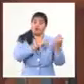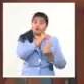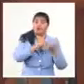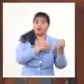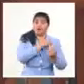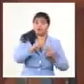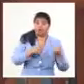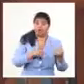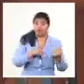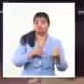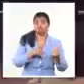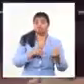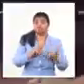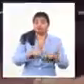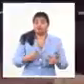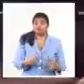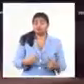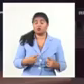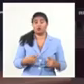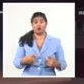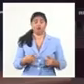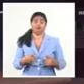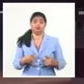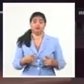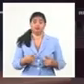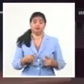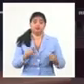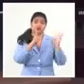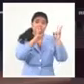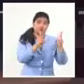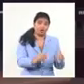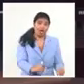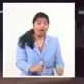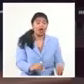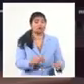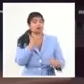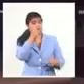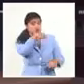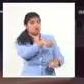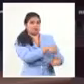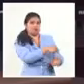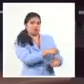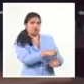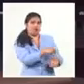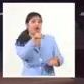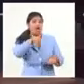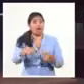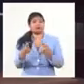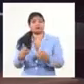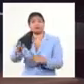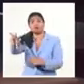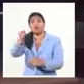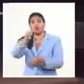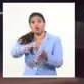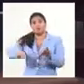que empezó a andar y que dio un grupo de resultados. Por ejemplo, aquí se recuperó como parte de esa estrategia la